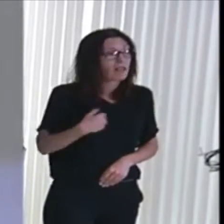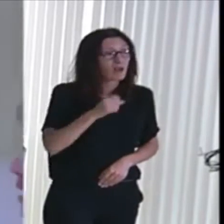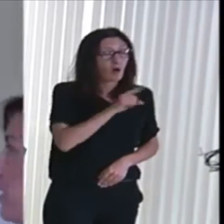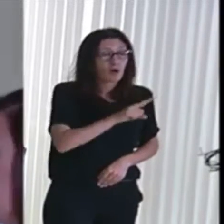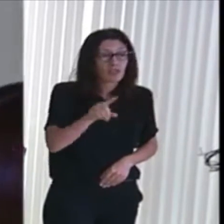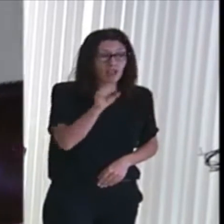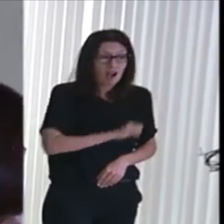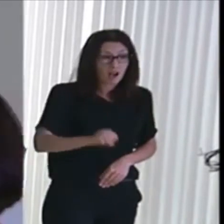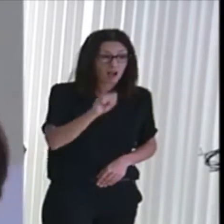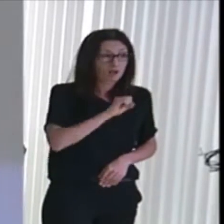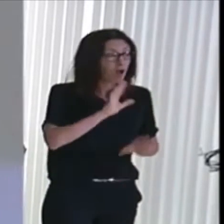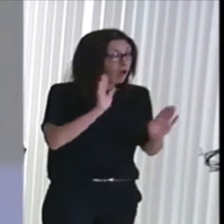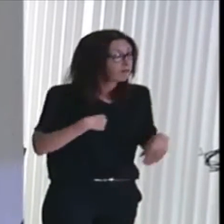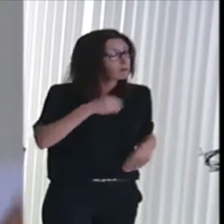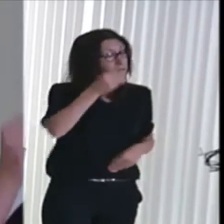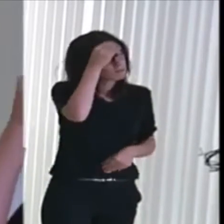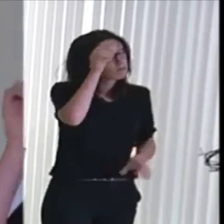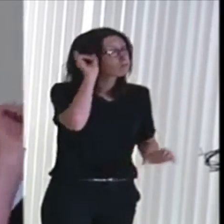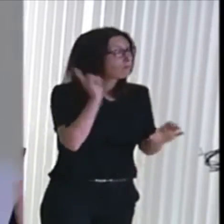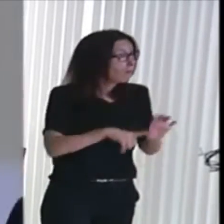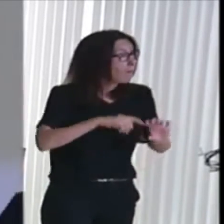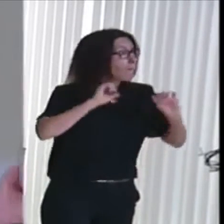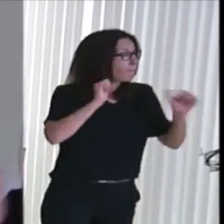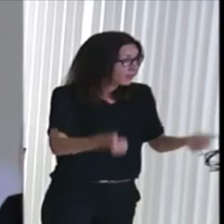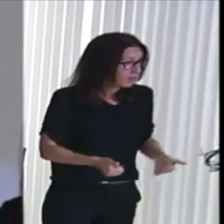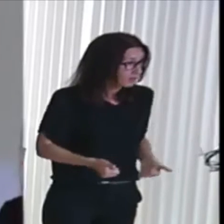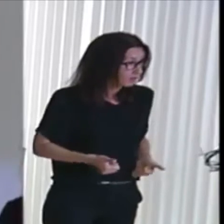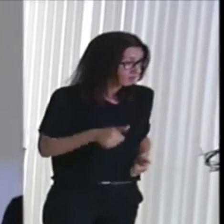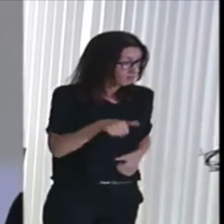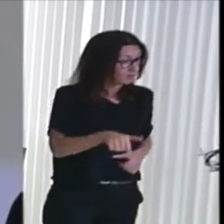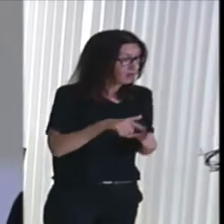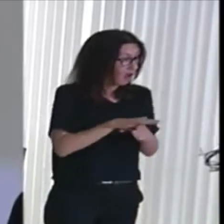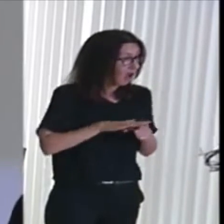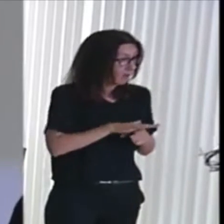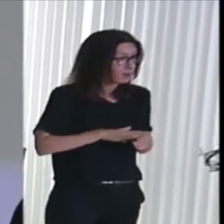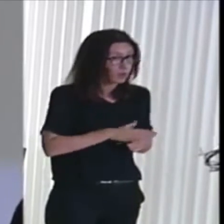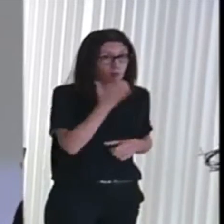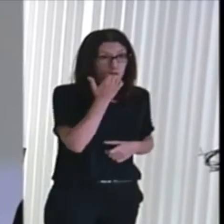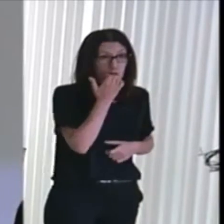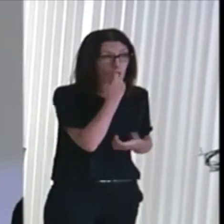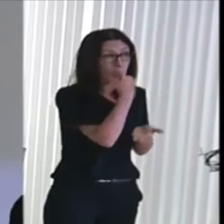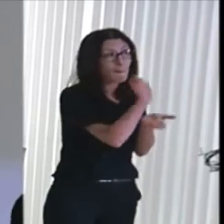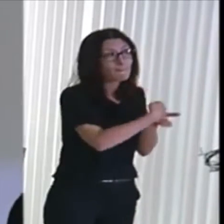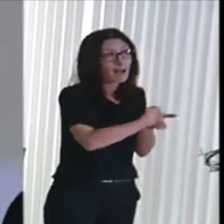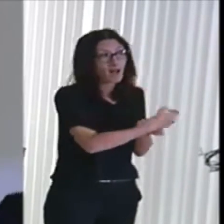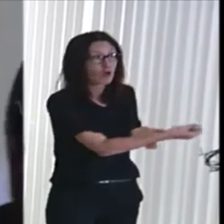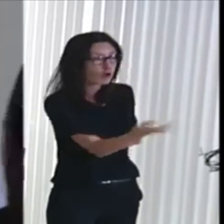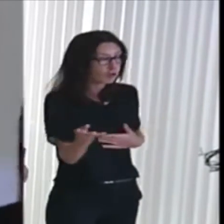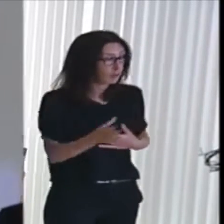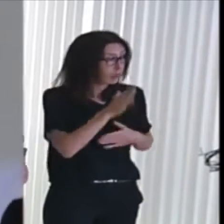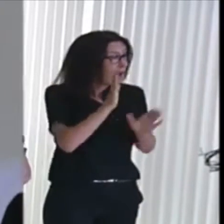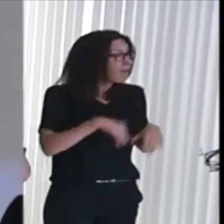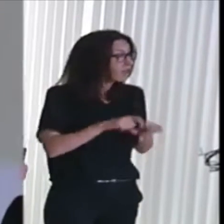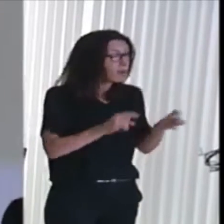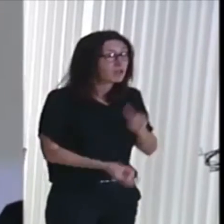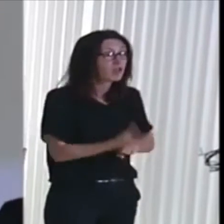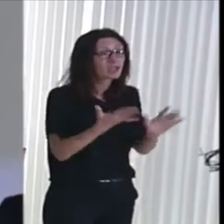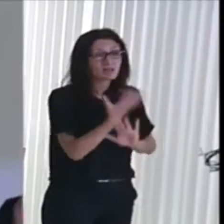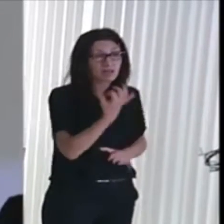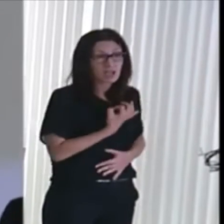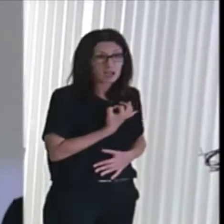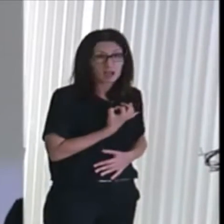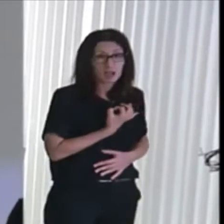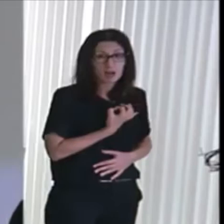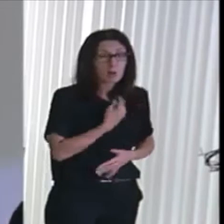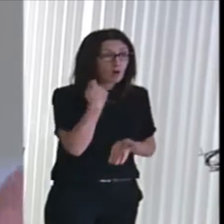cuando decidí adentrarme, bueno, pues en el mundo de los varios pagadores, como la llamo yo, porque al final emprender es eso, es tener varios pagadores,